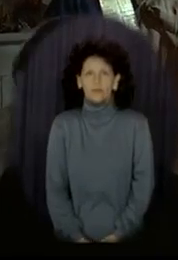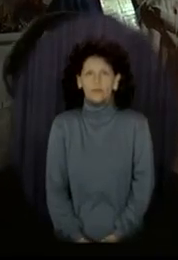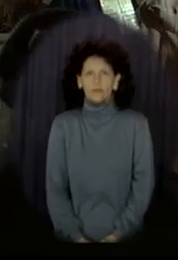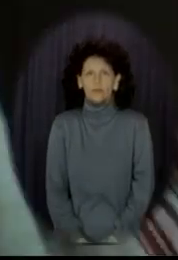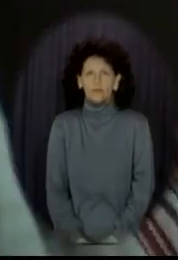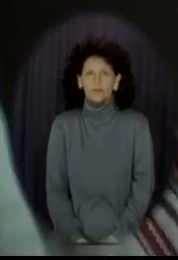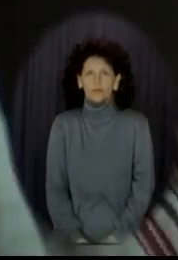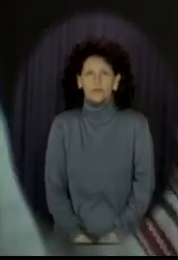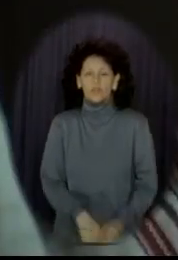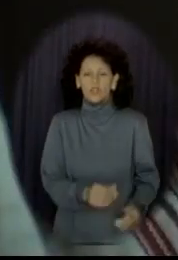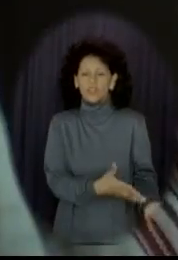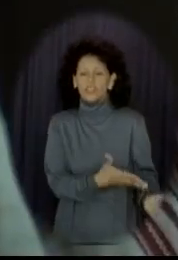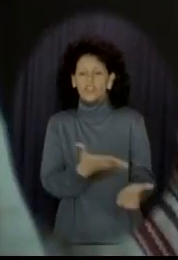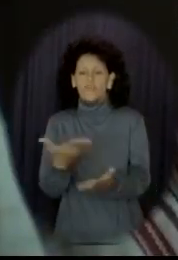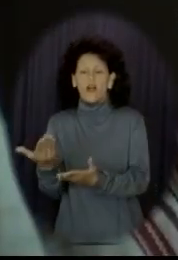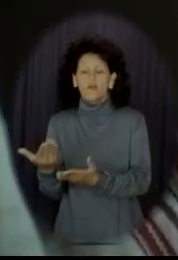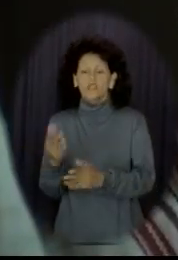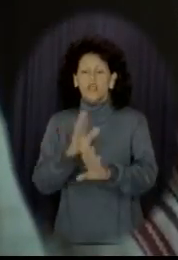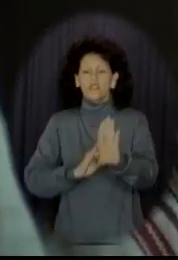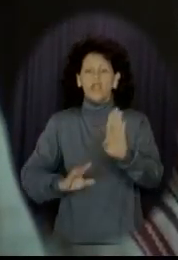Lo llevaremos con Pilato.